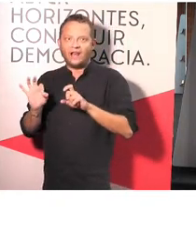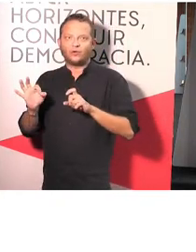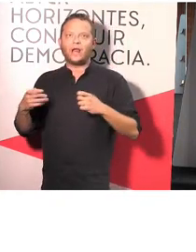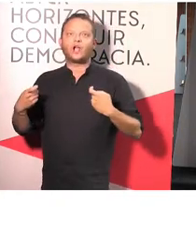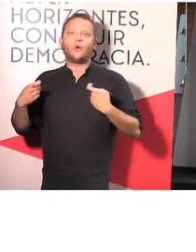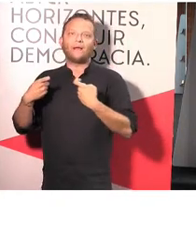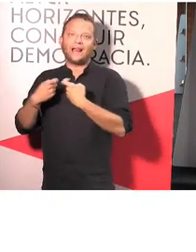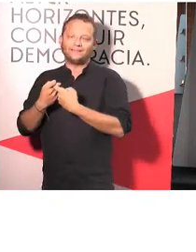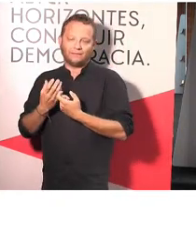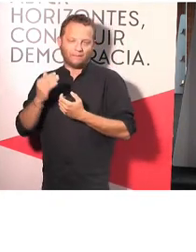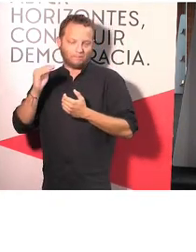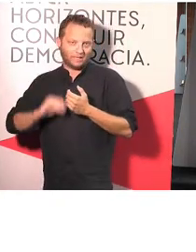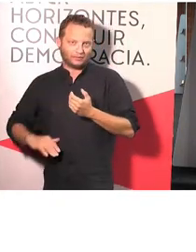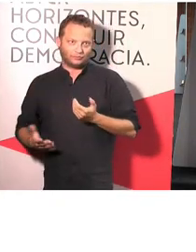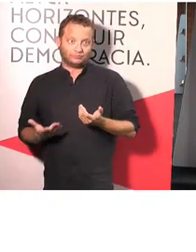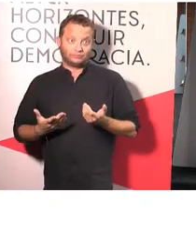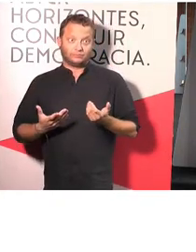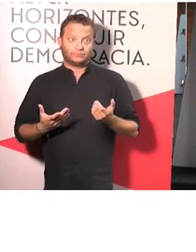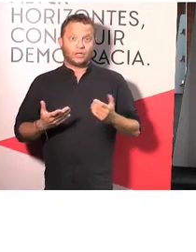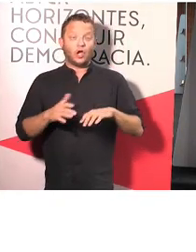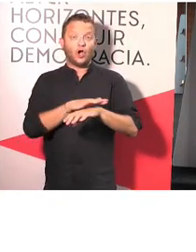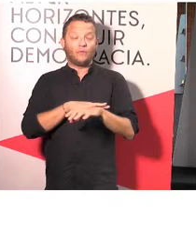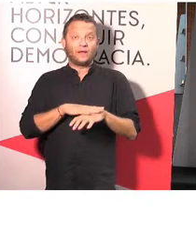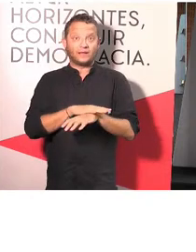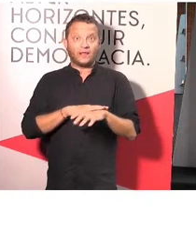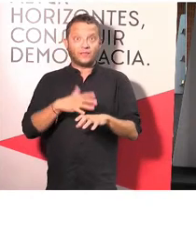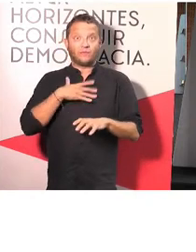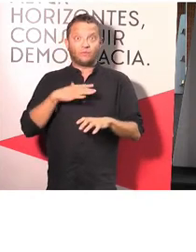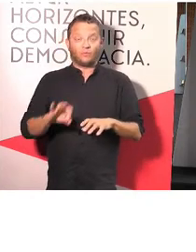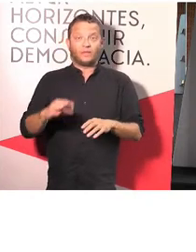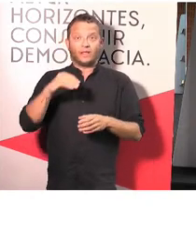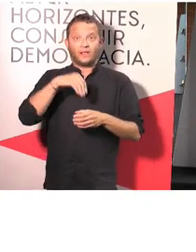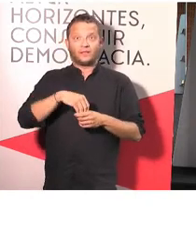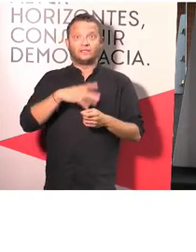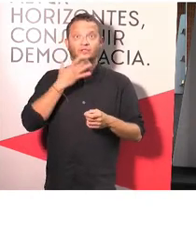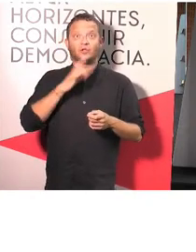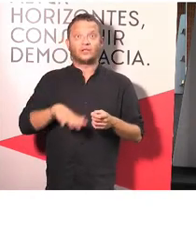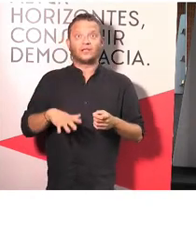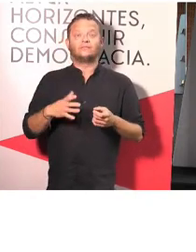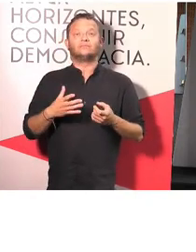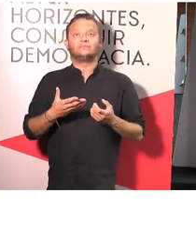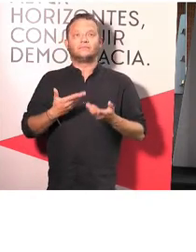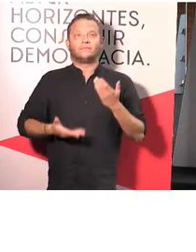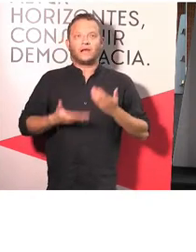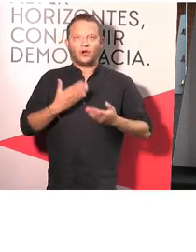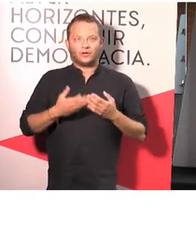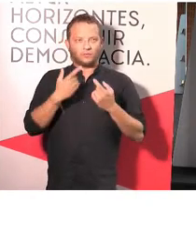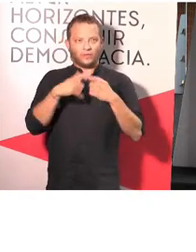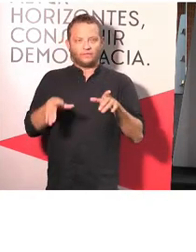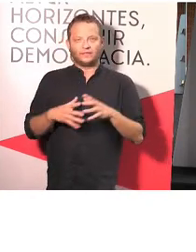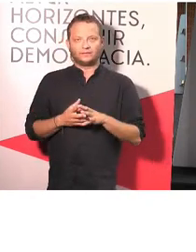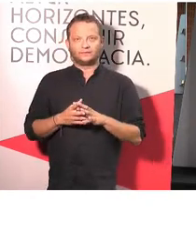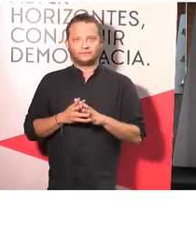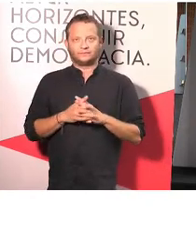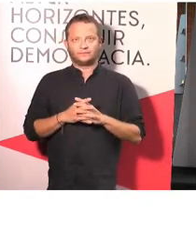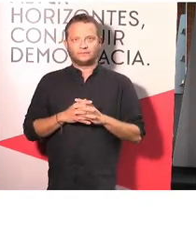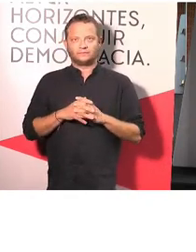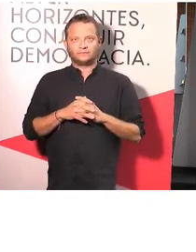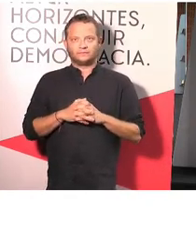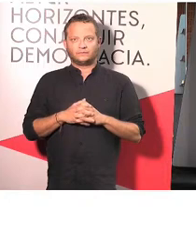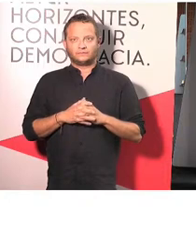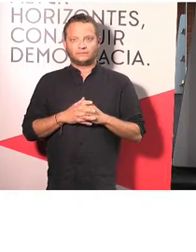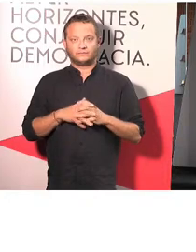El nivel de participación en la gobernanza que pueden tener quien contribuye valor es muy diferente, ¿no? Esto se da